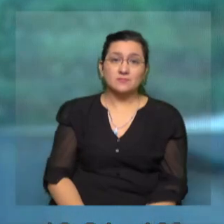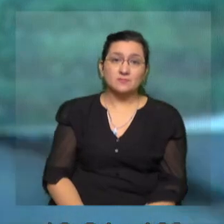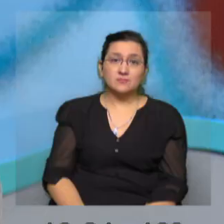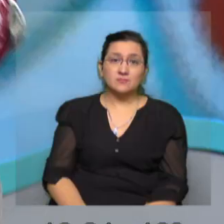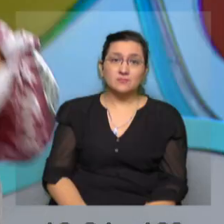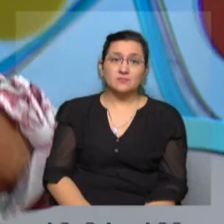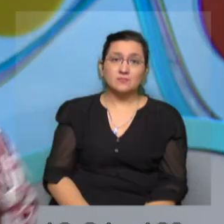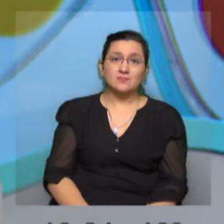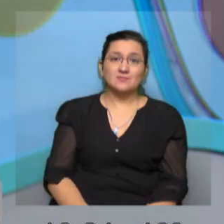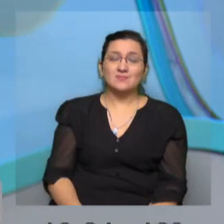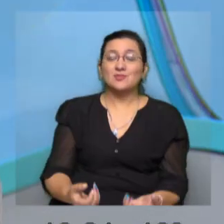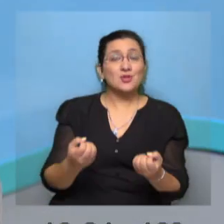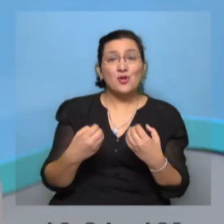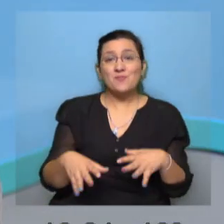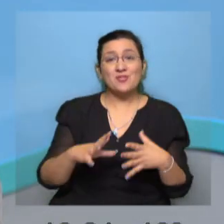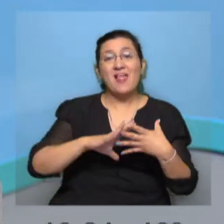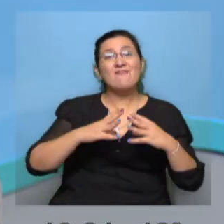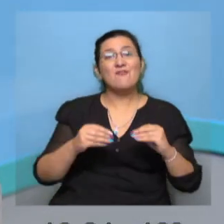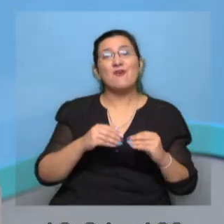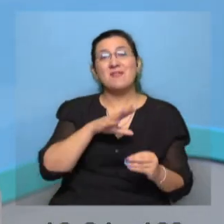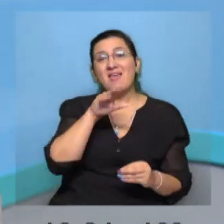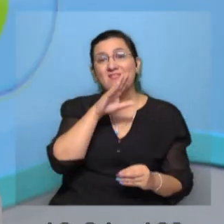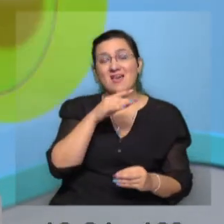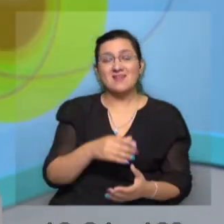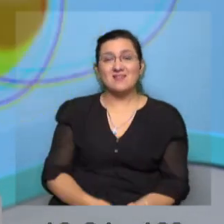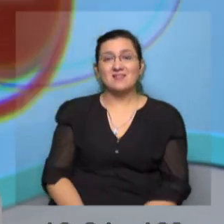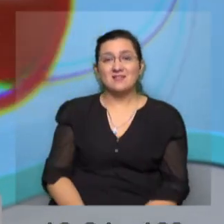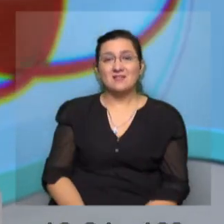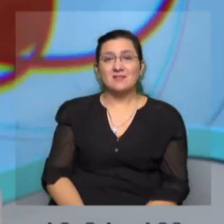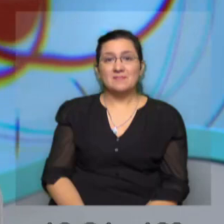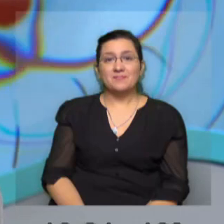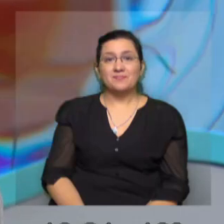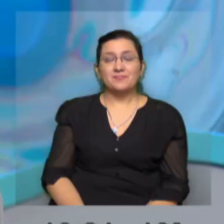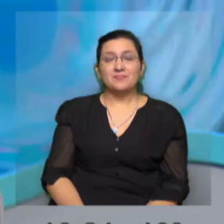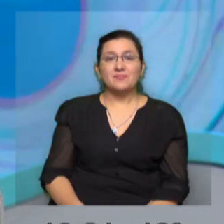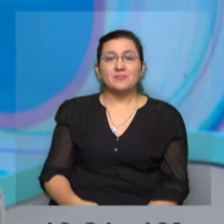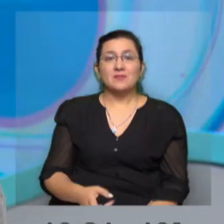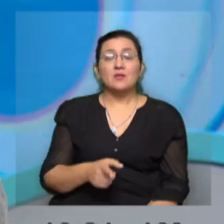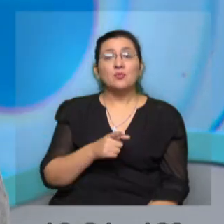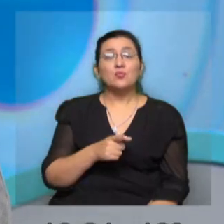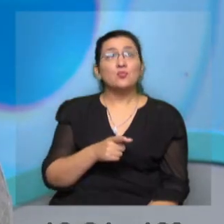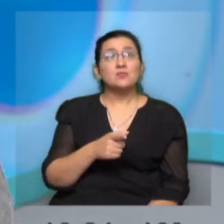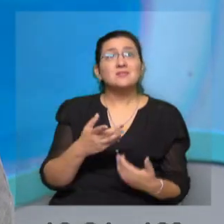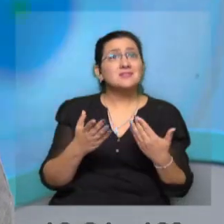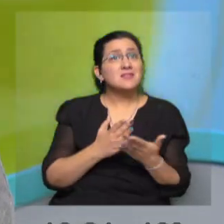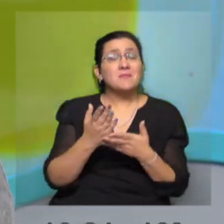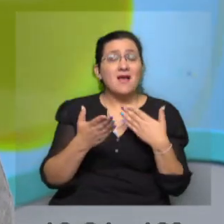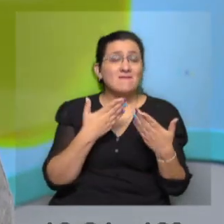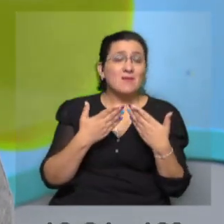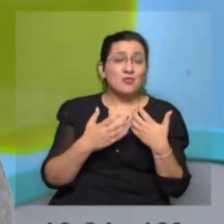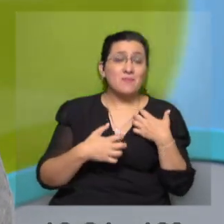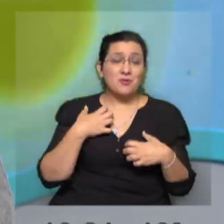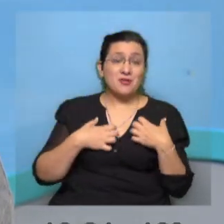que no pierdo, ¿no? Vos, es muy difícil hablar con vos y no hablar todo el tiempo de Progreso. Porque, por ejemplo, sos el